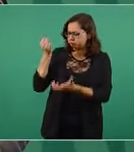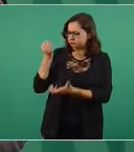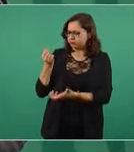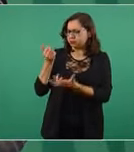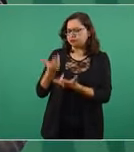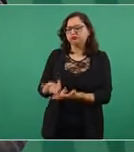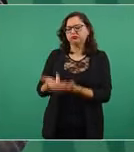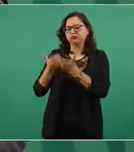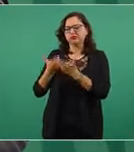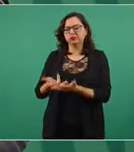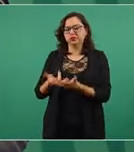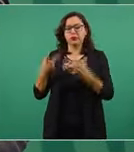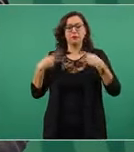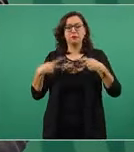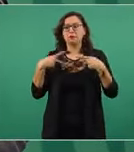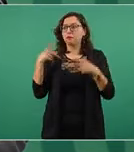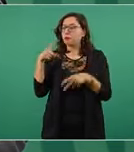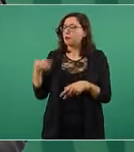que contribuyen,